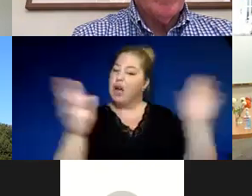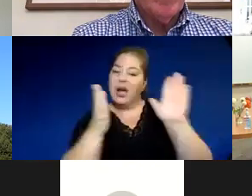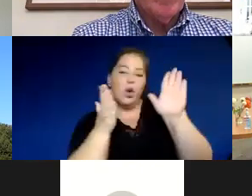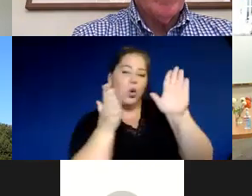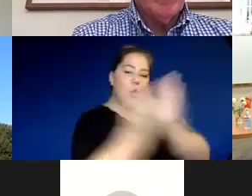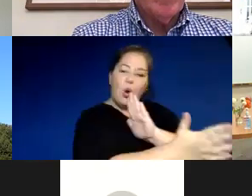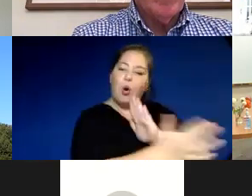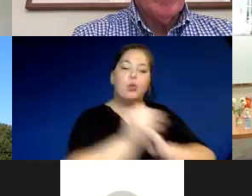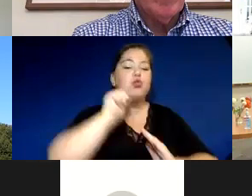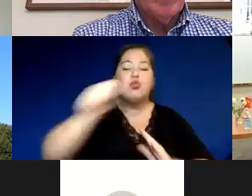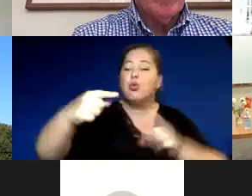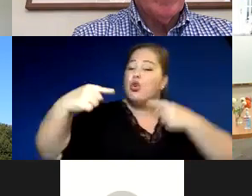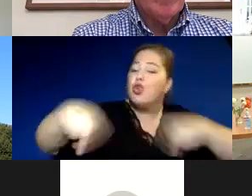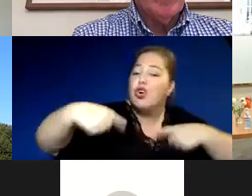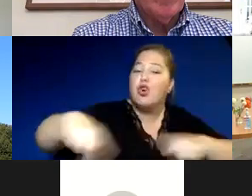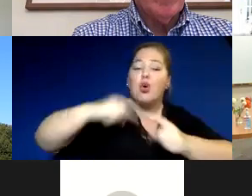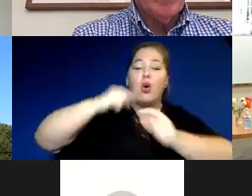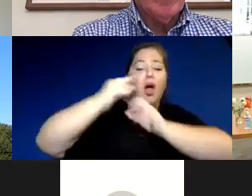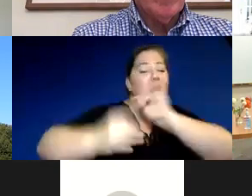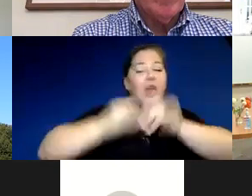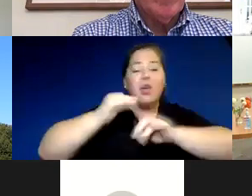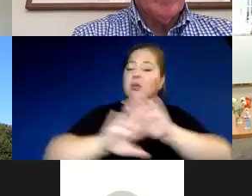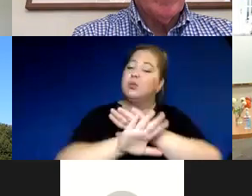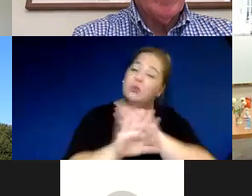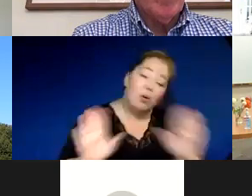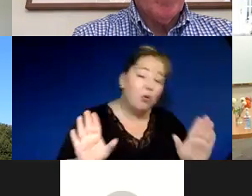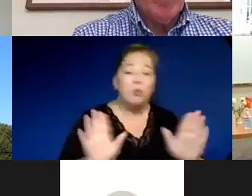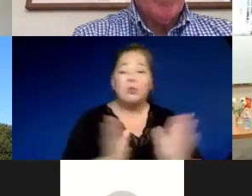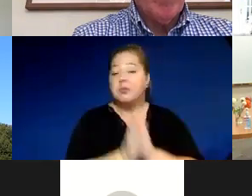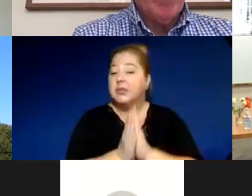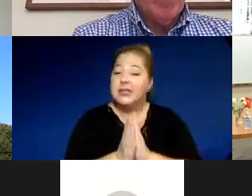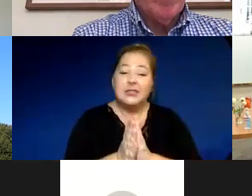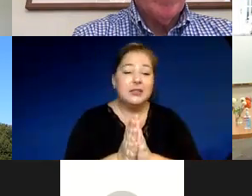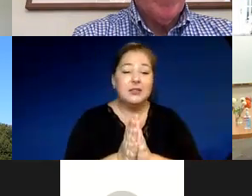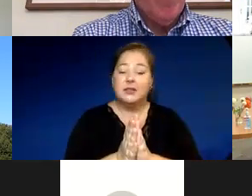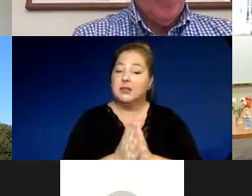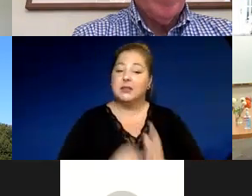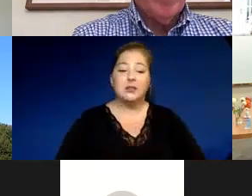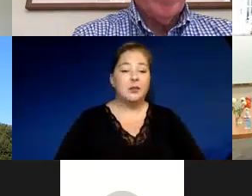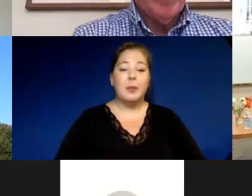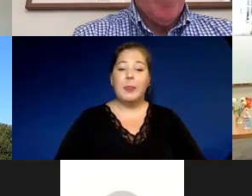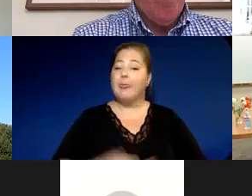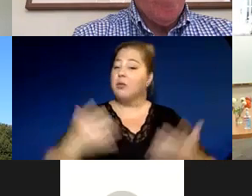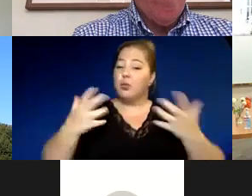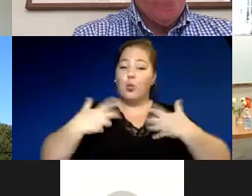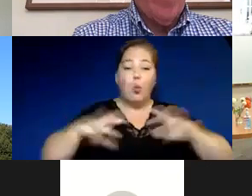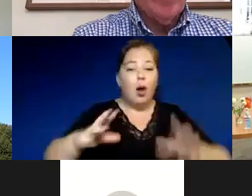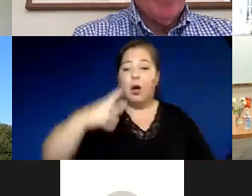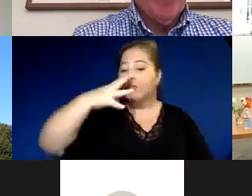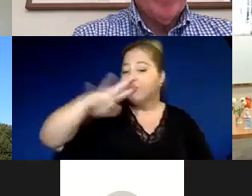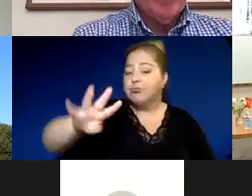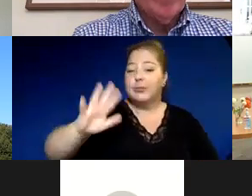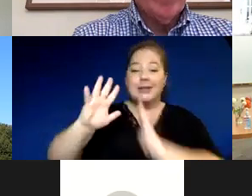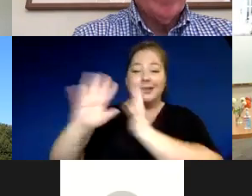senador anterior, pues esto es lo que necesitamos. Les agradezco la ayuda que nos están brindando. Entonces, estamos hablando de préstamos, de